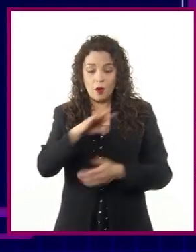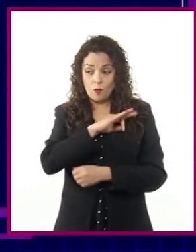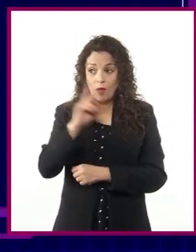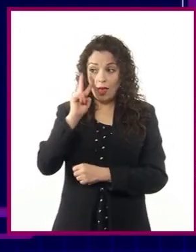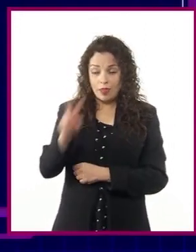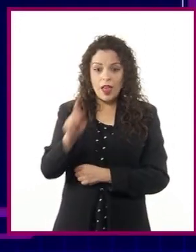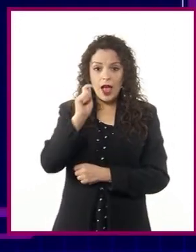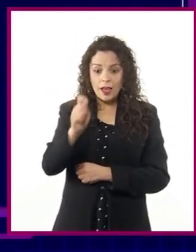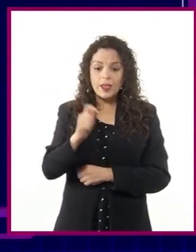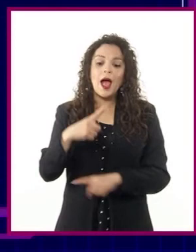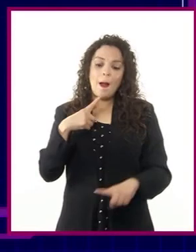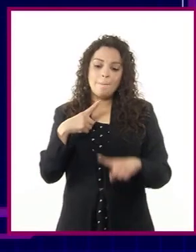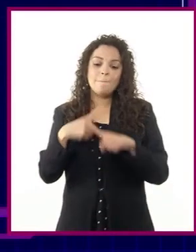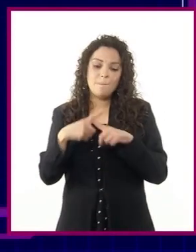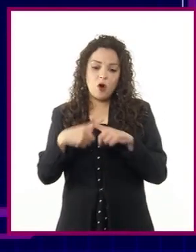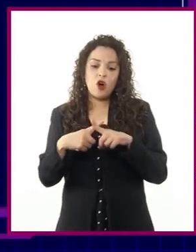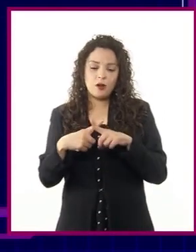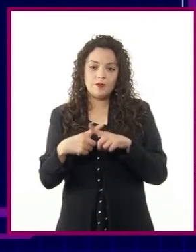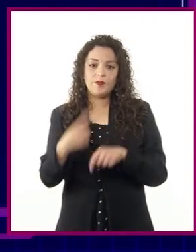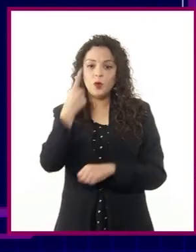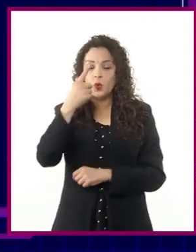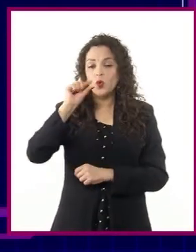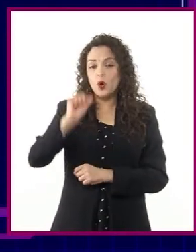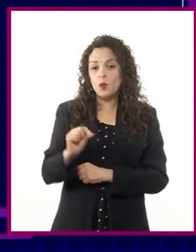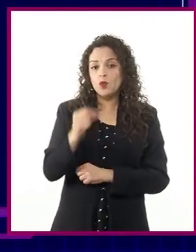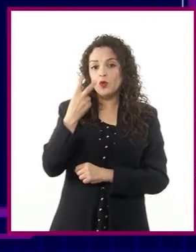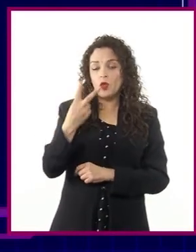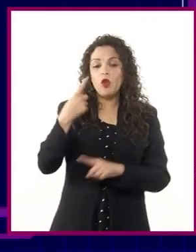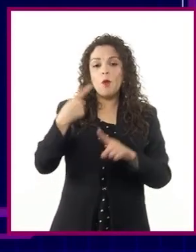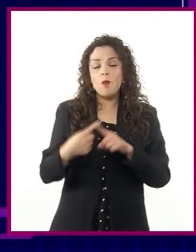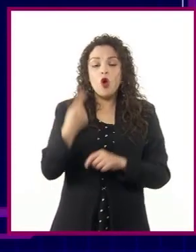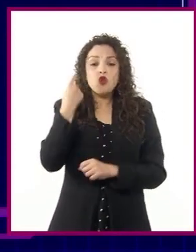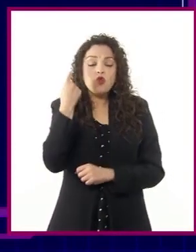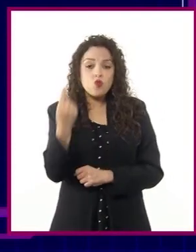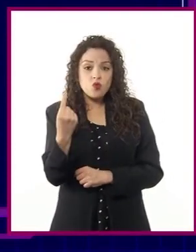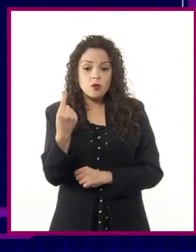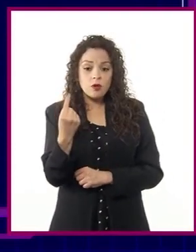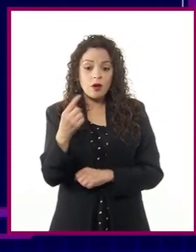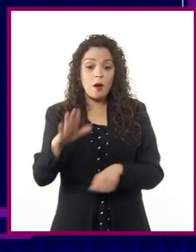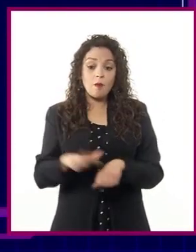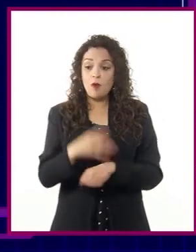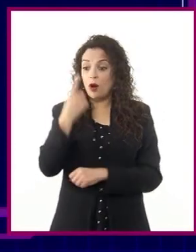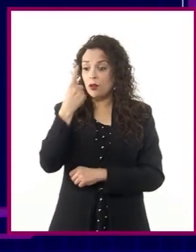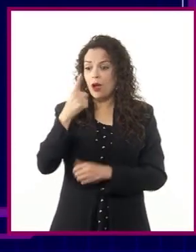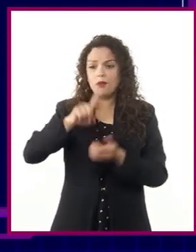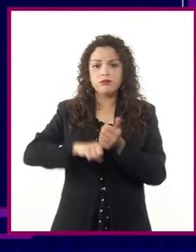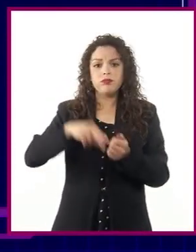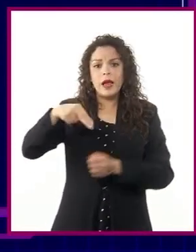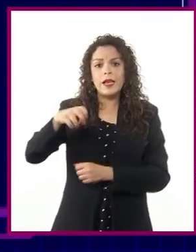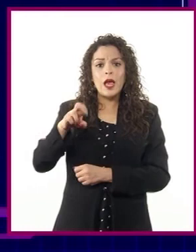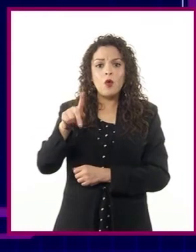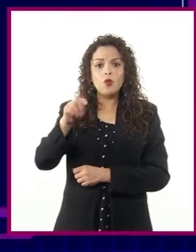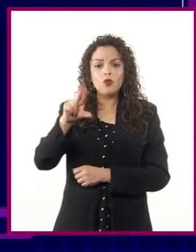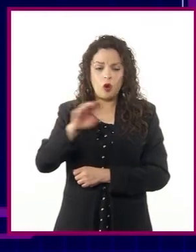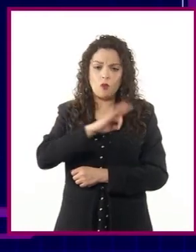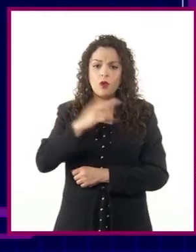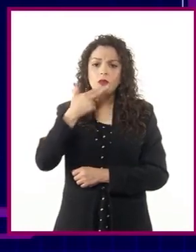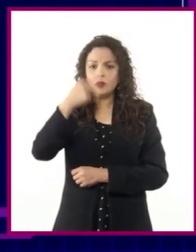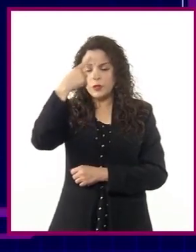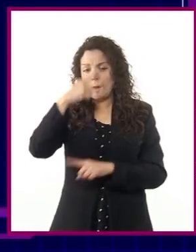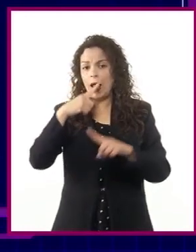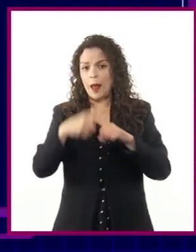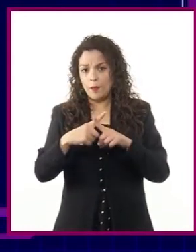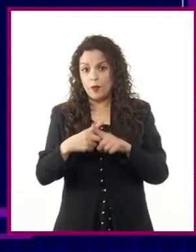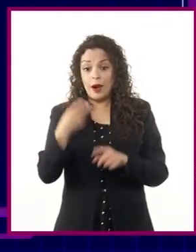es la multiplicación 1.2 por 1, ya que el 1 es neutro, multiplicativo. Entonces,